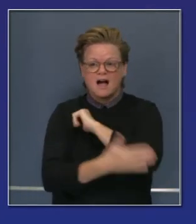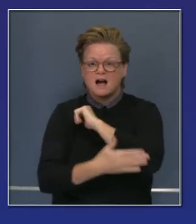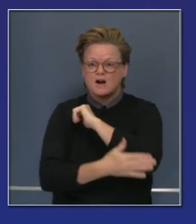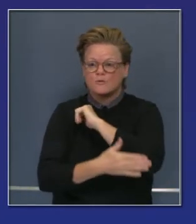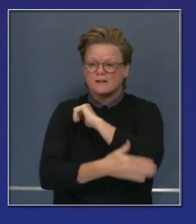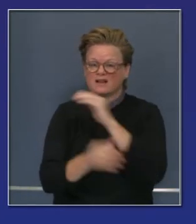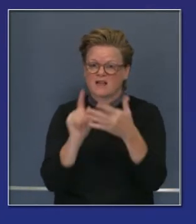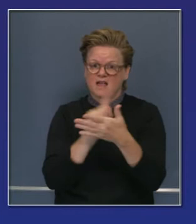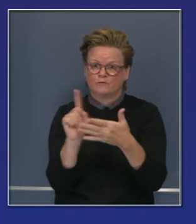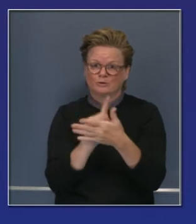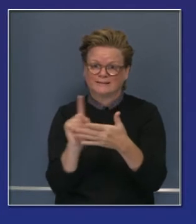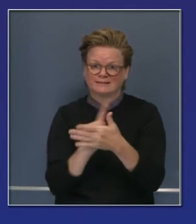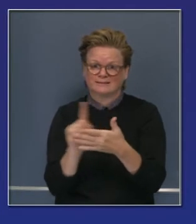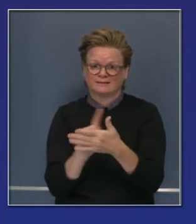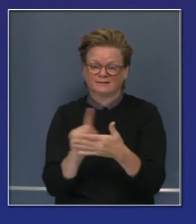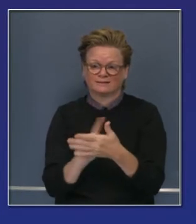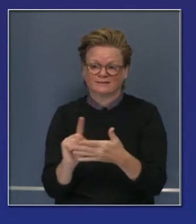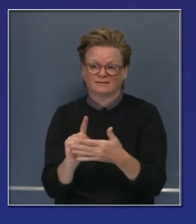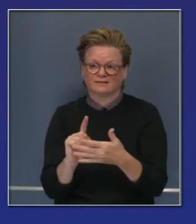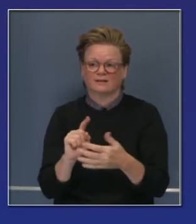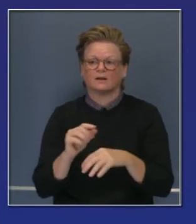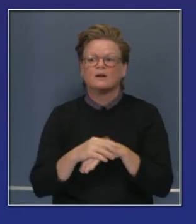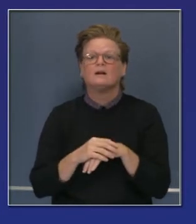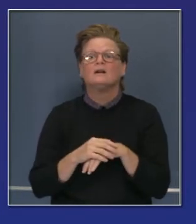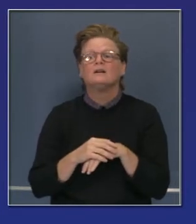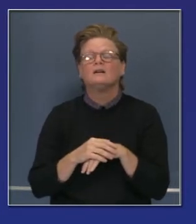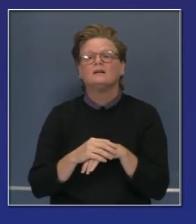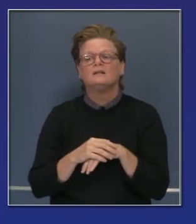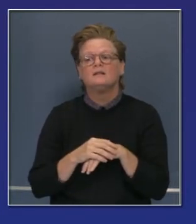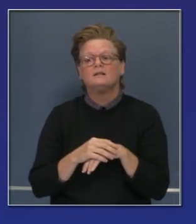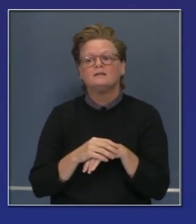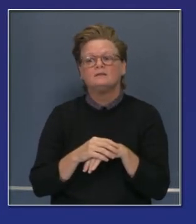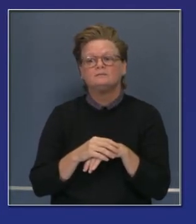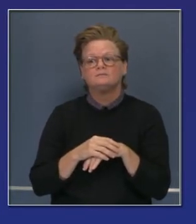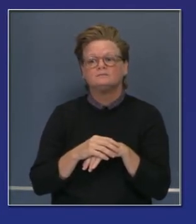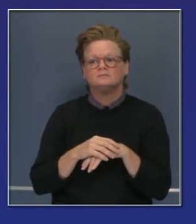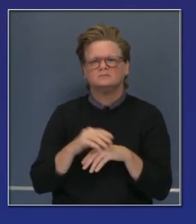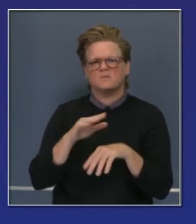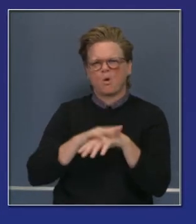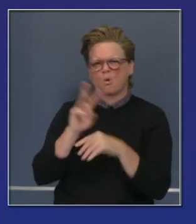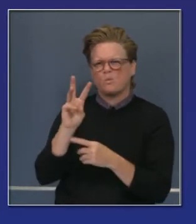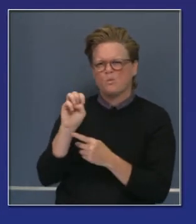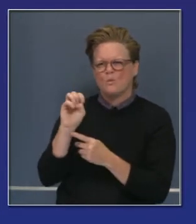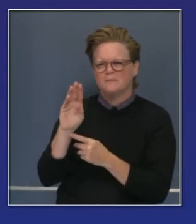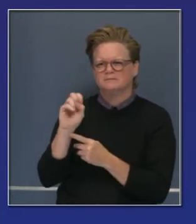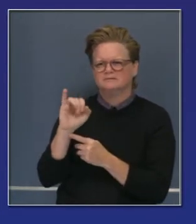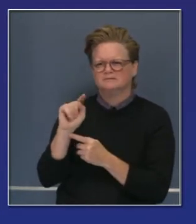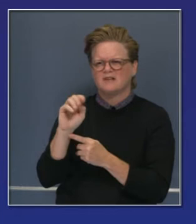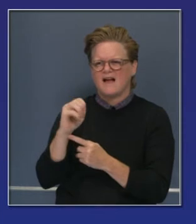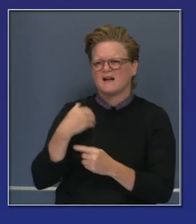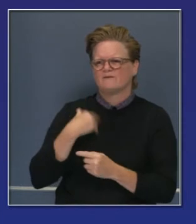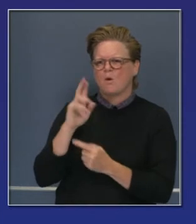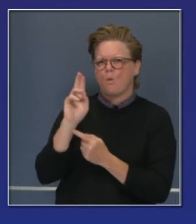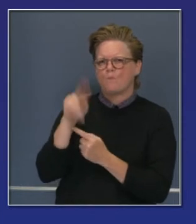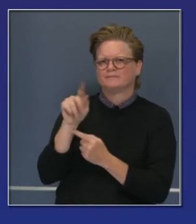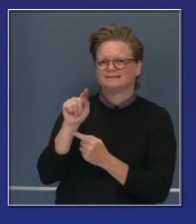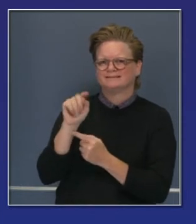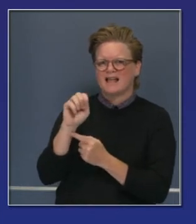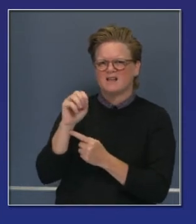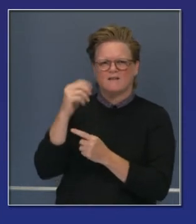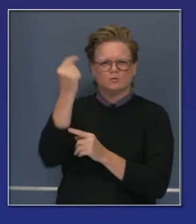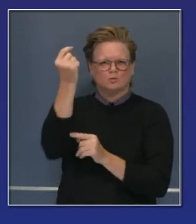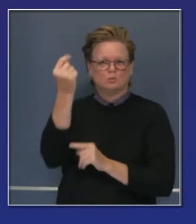estaremos dándoles informes de último momento sobre la lista de monitoreo de condados cada martes.